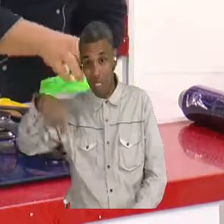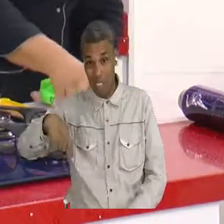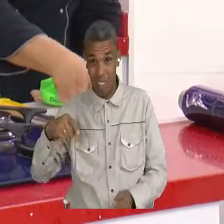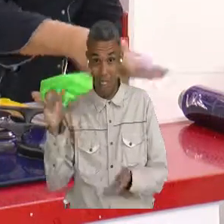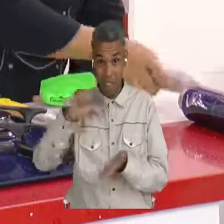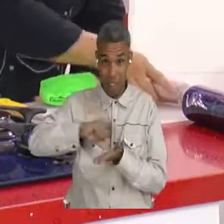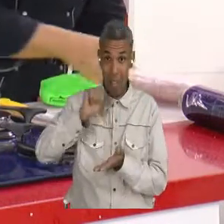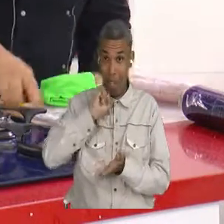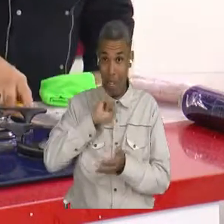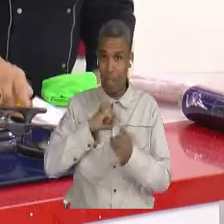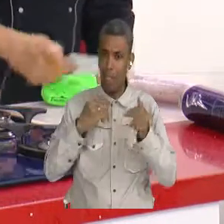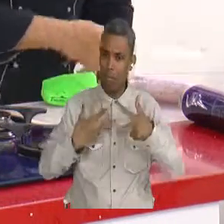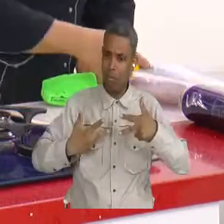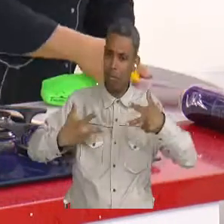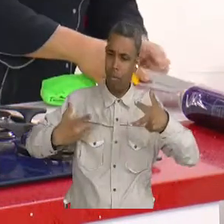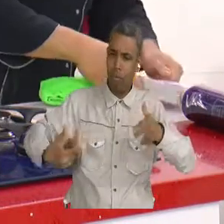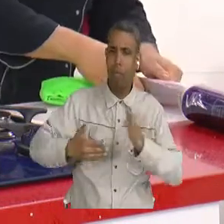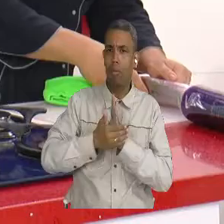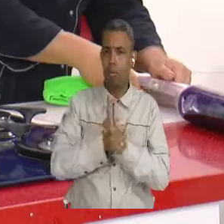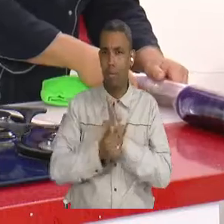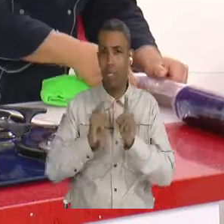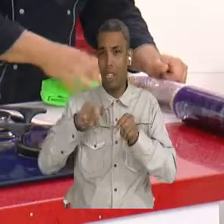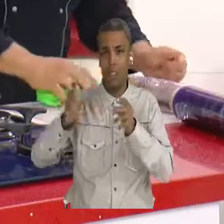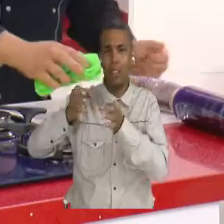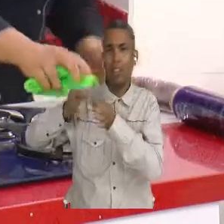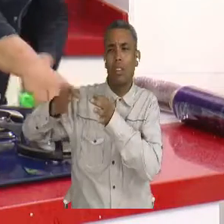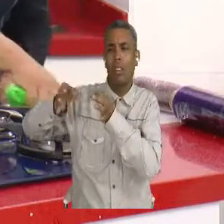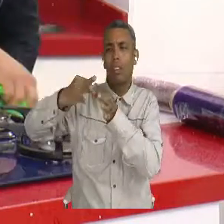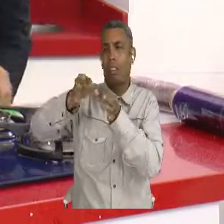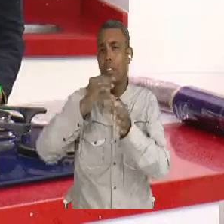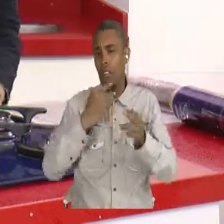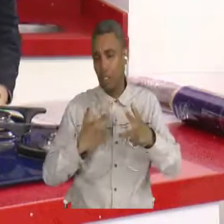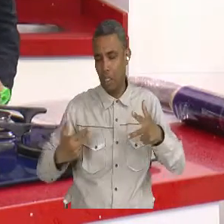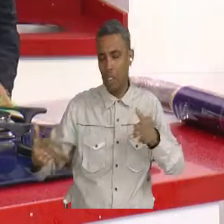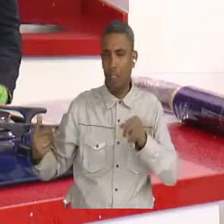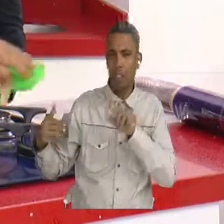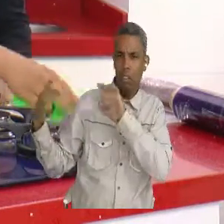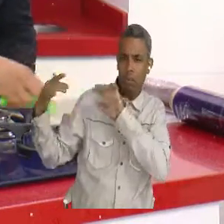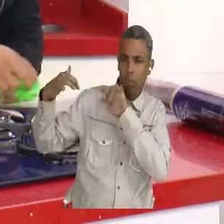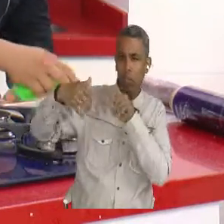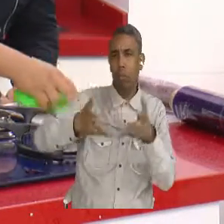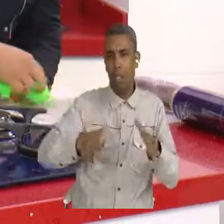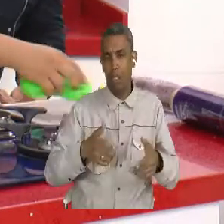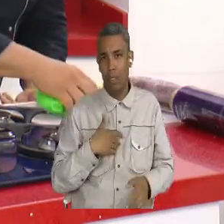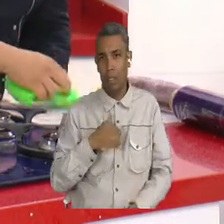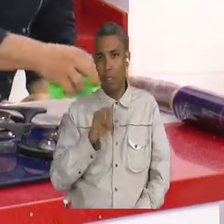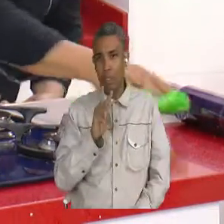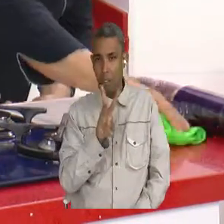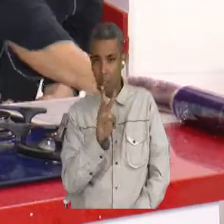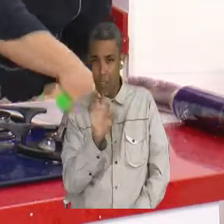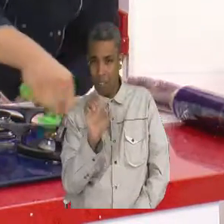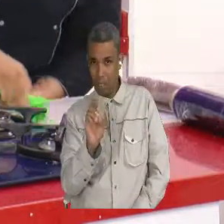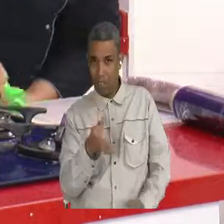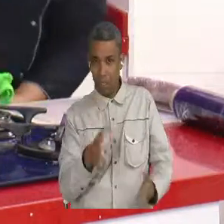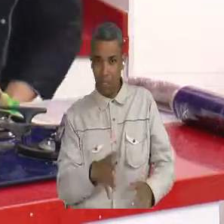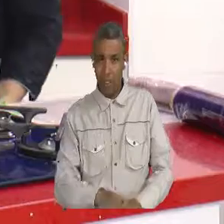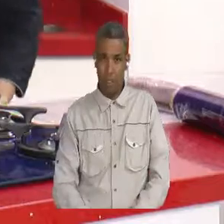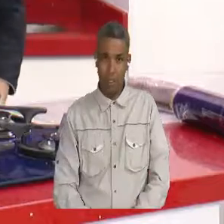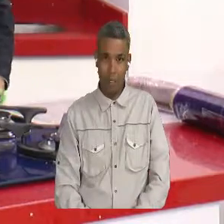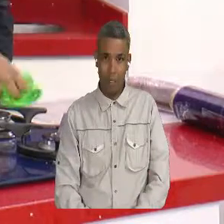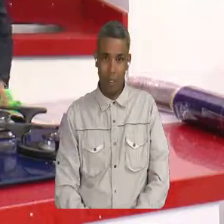otros que vienen de afuera también, que serán alrededor de 14, 16. Entonces, en total serán más o menos unos 30 competidores que estarán